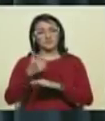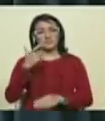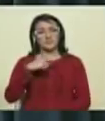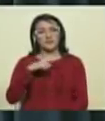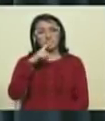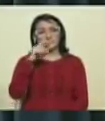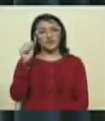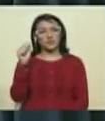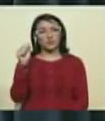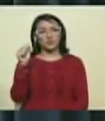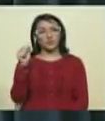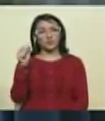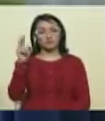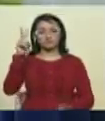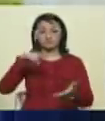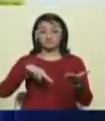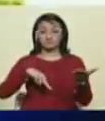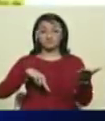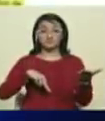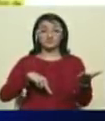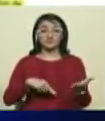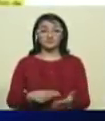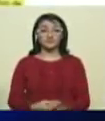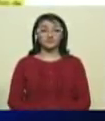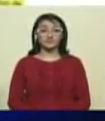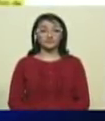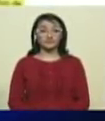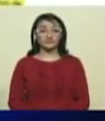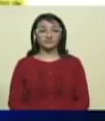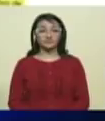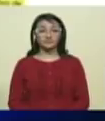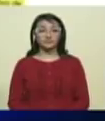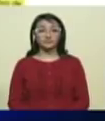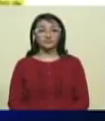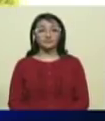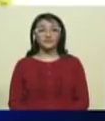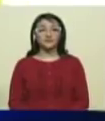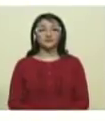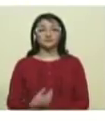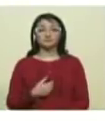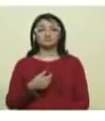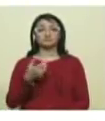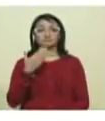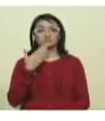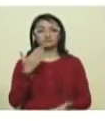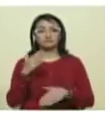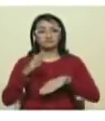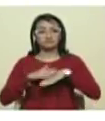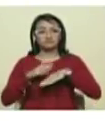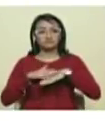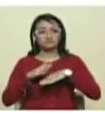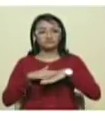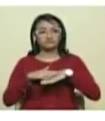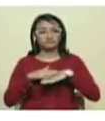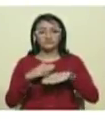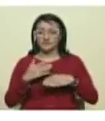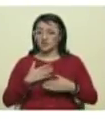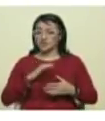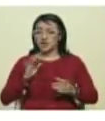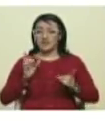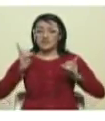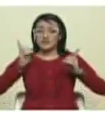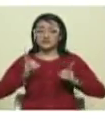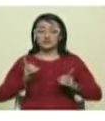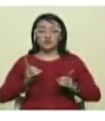de la República Bolivariana de Venezuela, me dirijo a usted con el propósito de notificarle nuestra indeclinable decisión